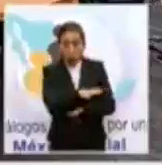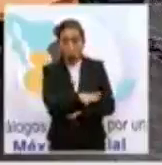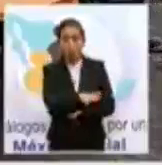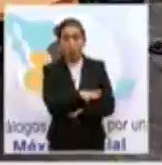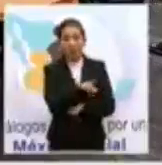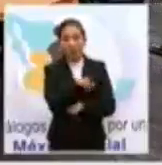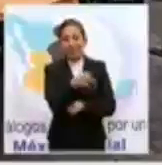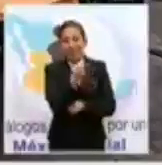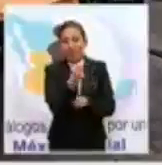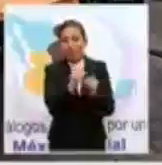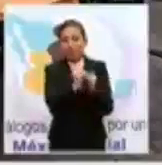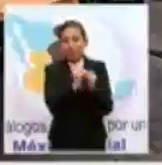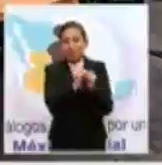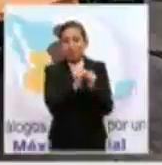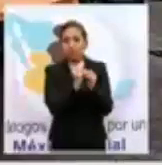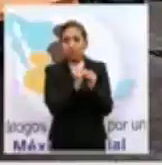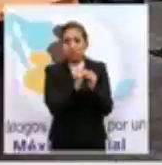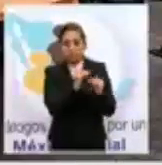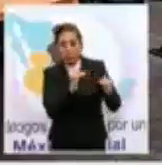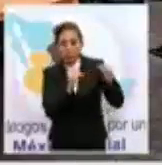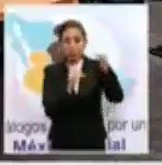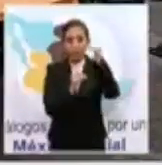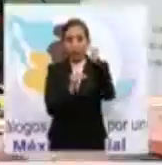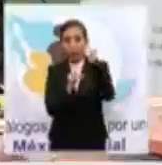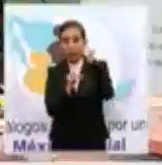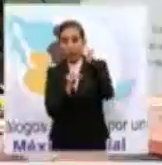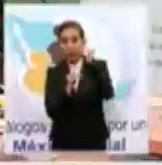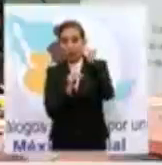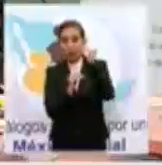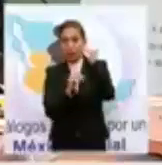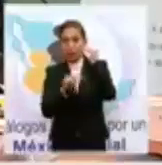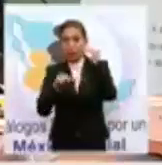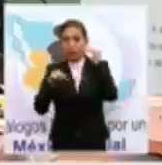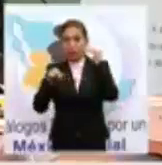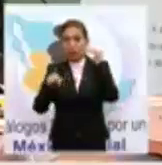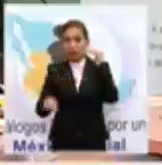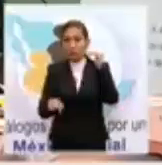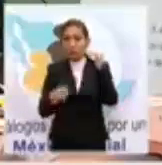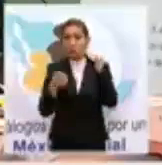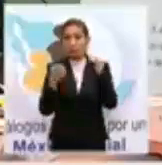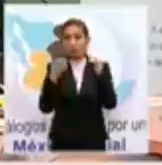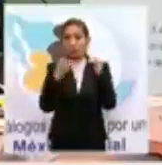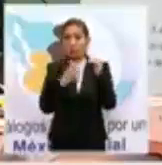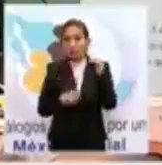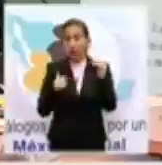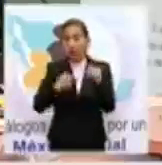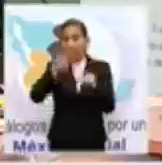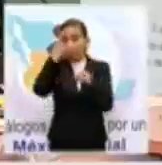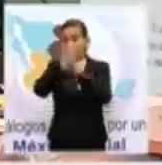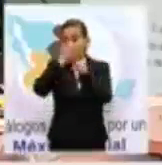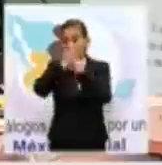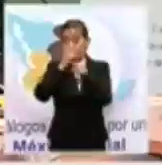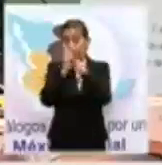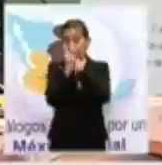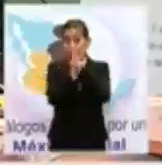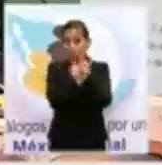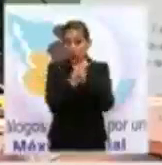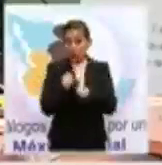es mucho más que la mera insuficiencia de recursos económicos. Y fuimos el primer país